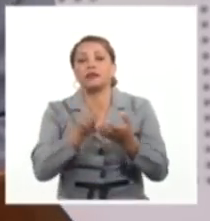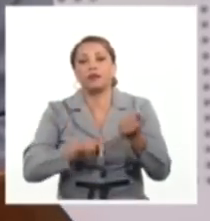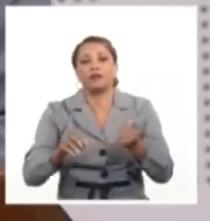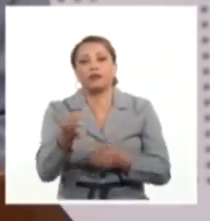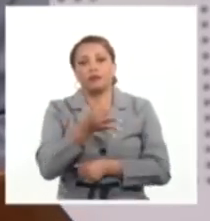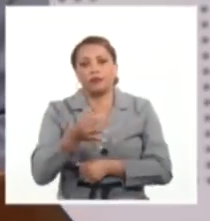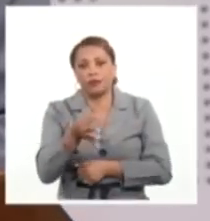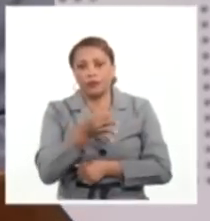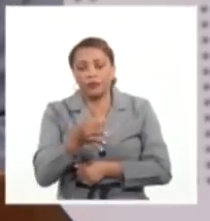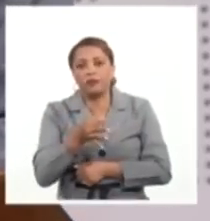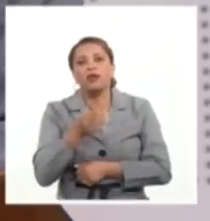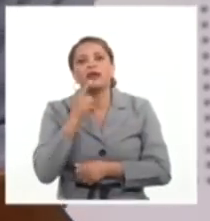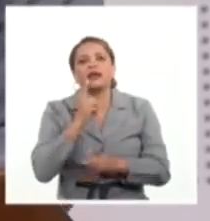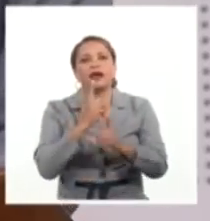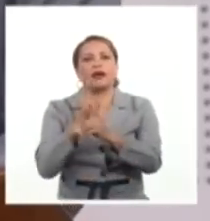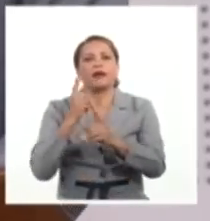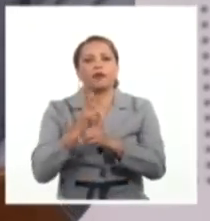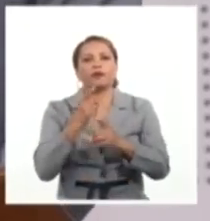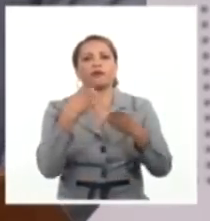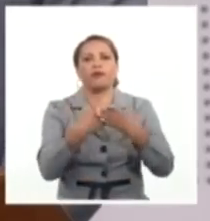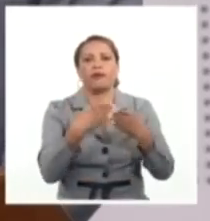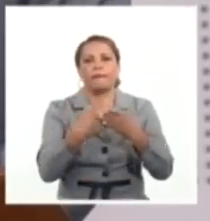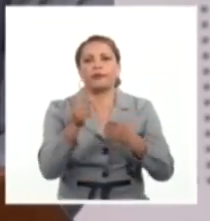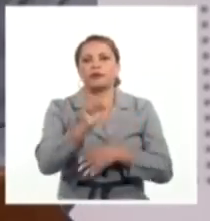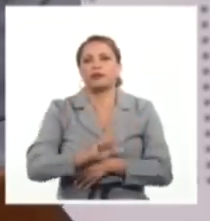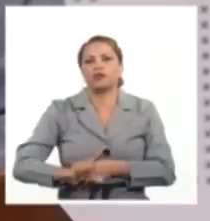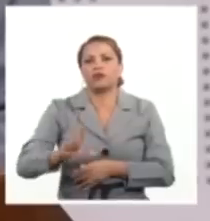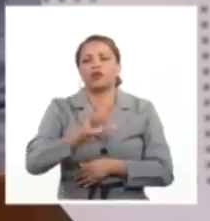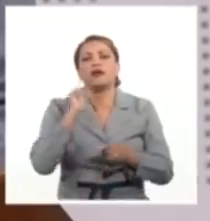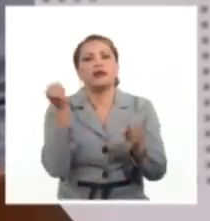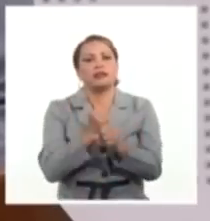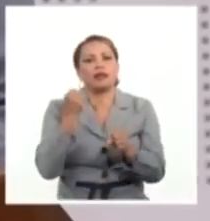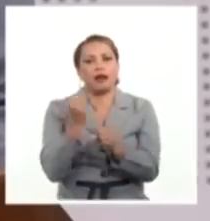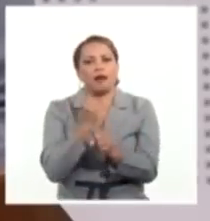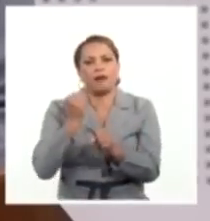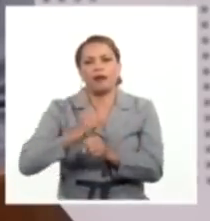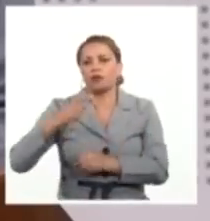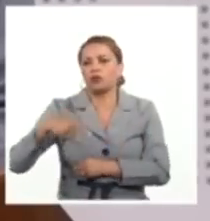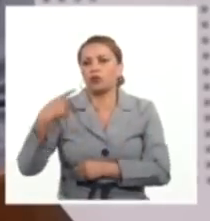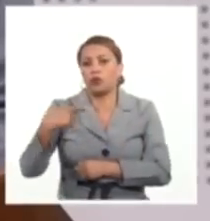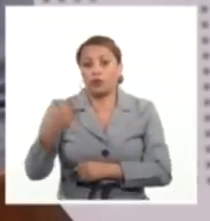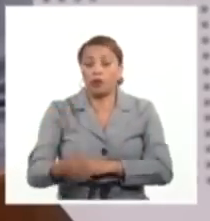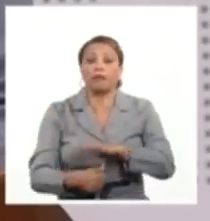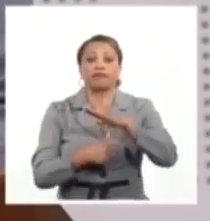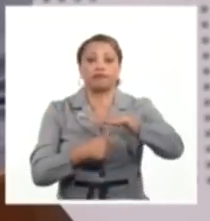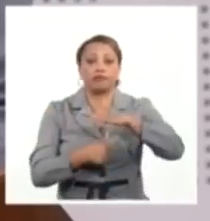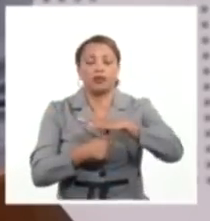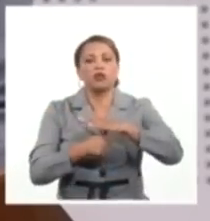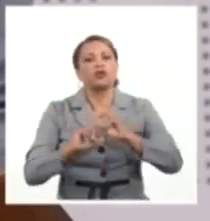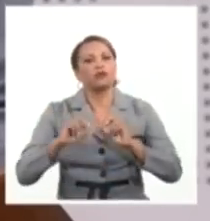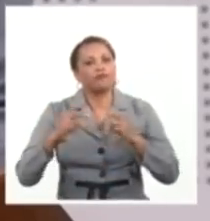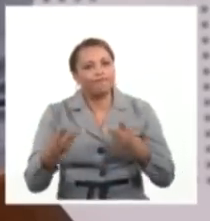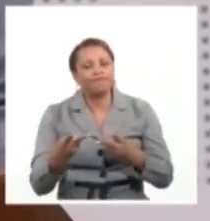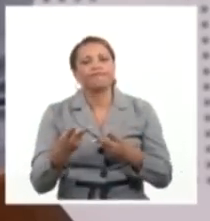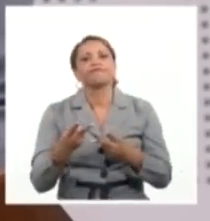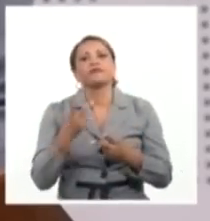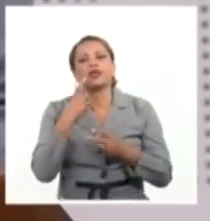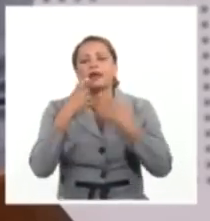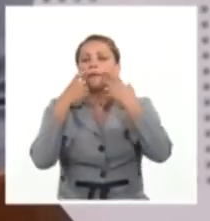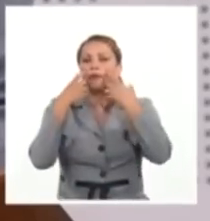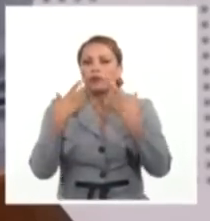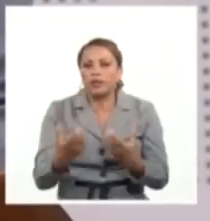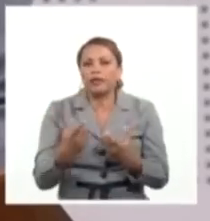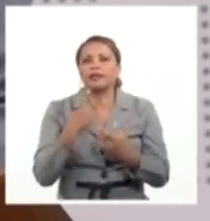encuentro con los diferentes sectores de la sociedad, en el trabajo diario desde la presidencia, insisto en la importancia